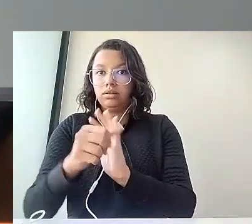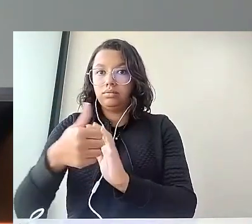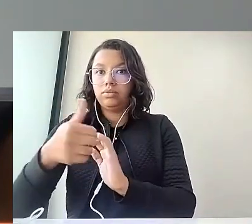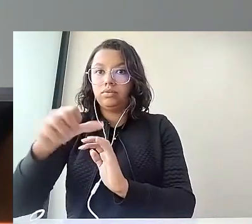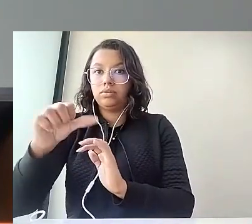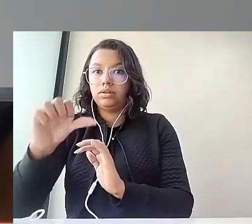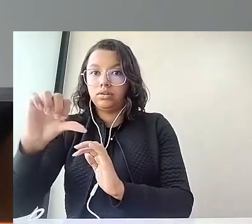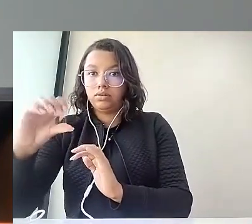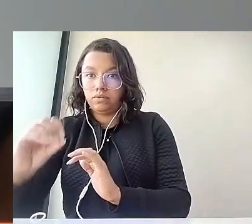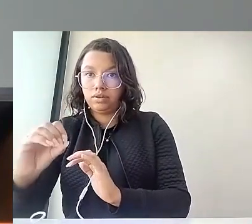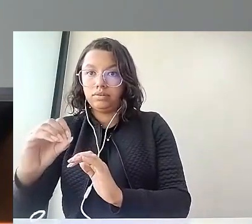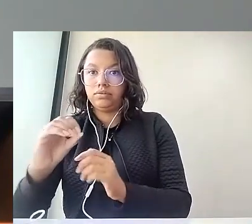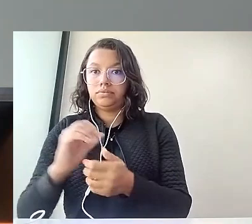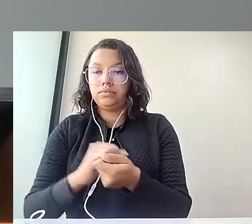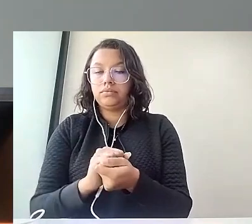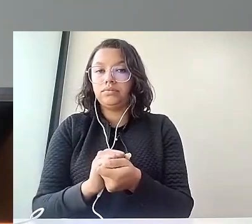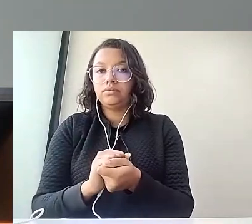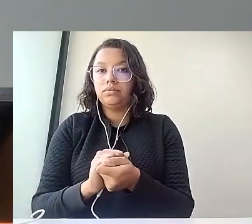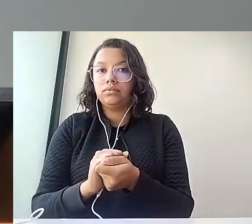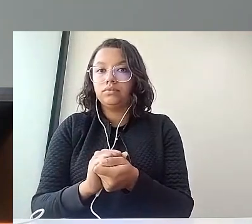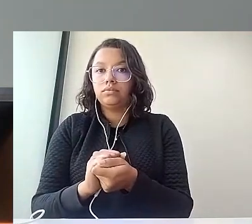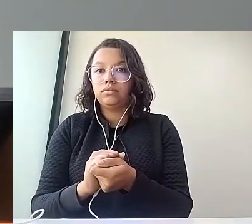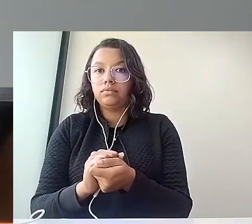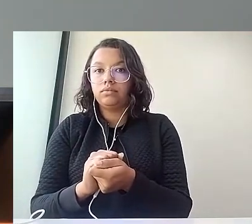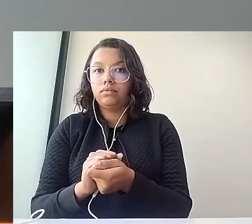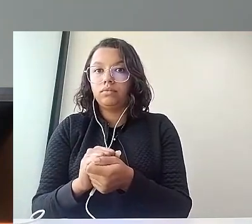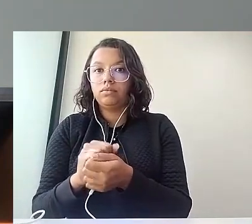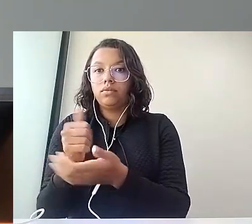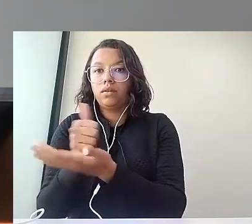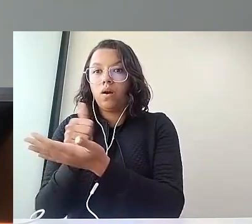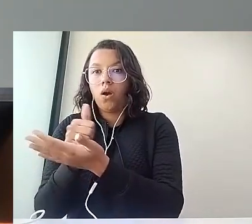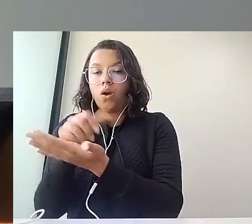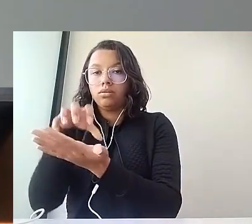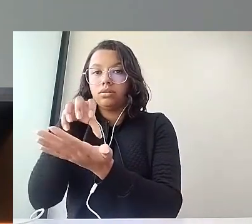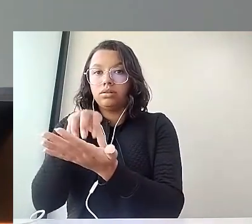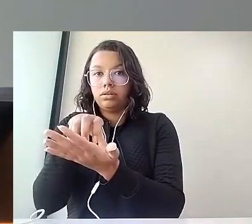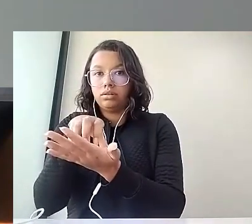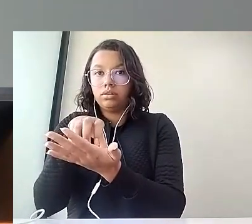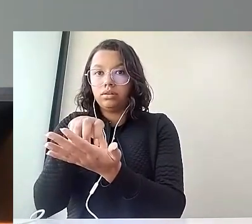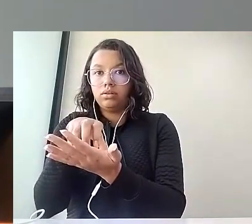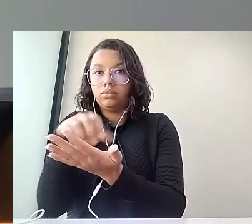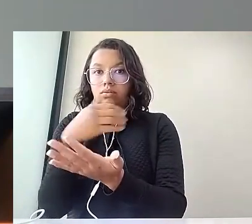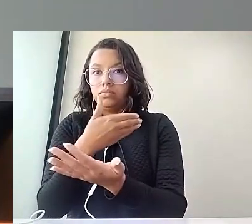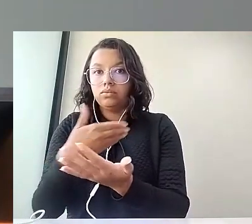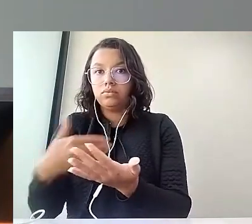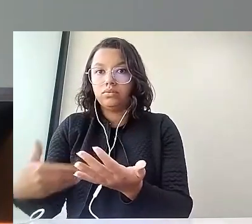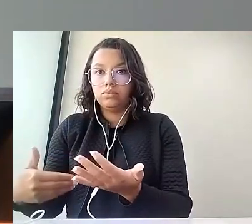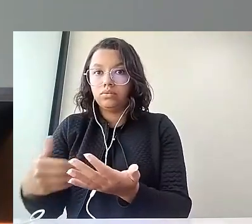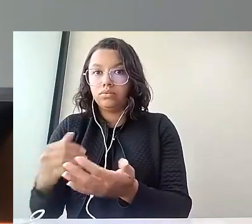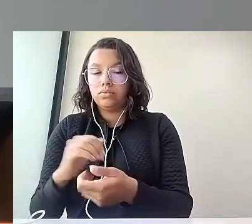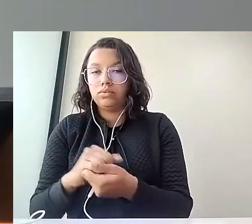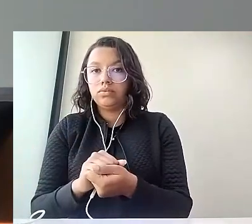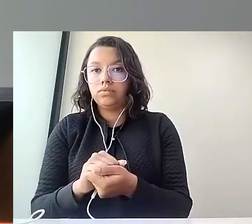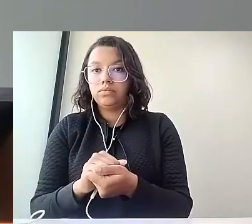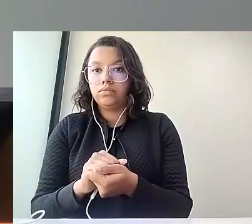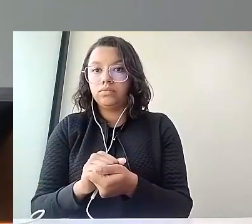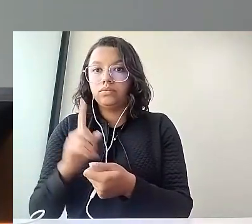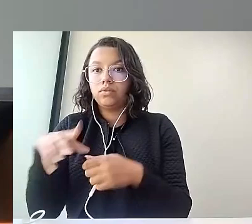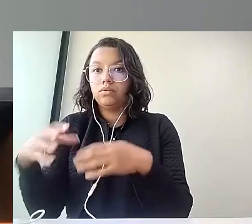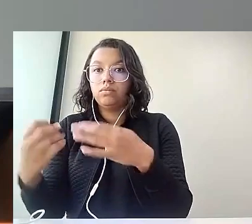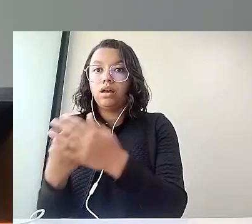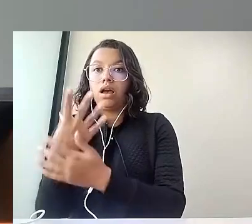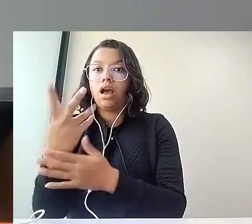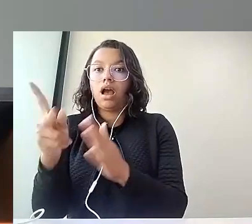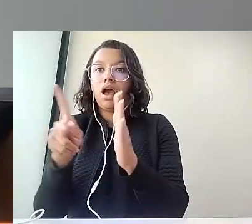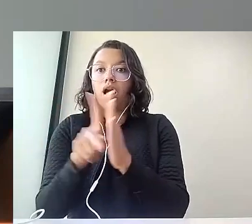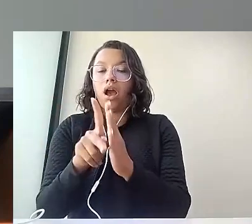1790 y el control central del Estado bajo lo que sucede a nivel local es una creación de